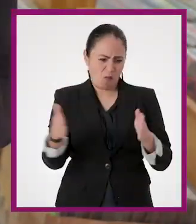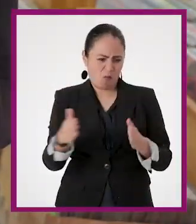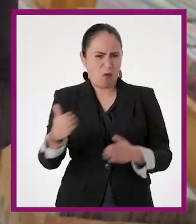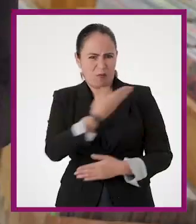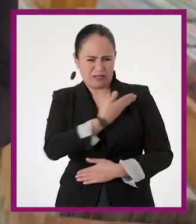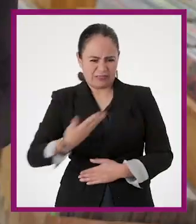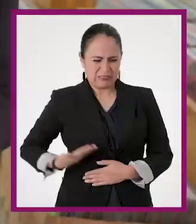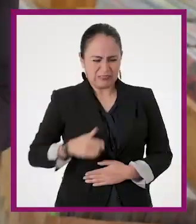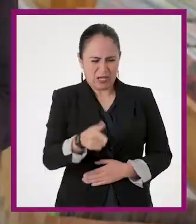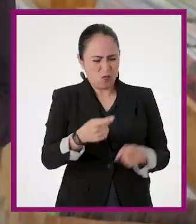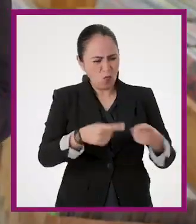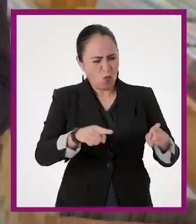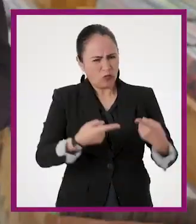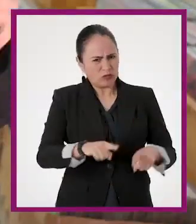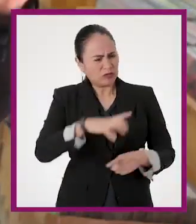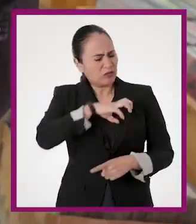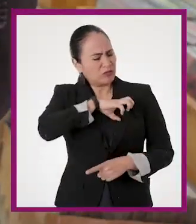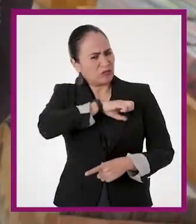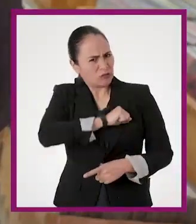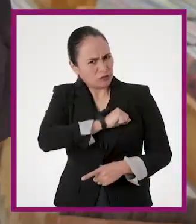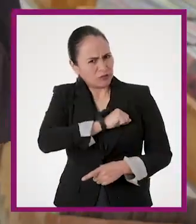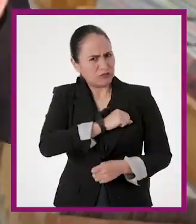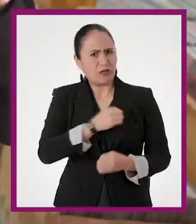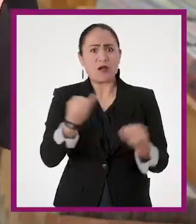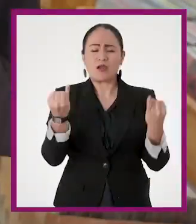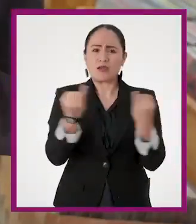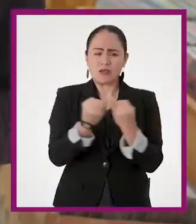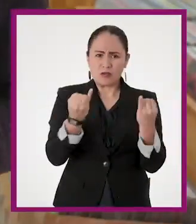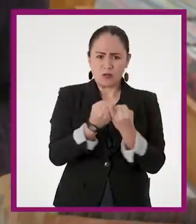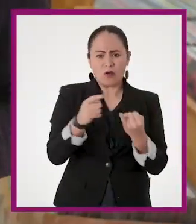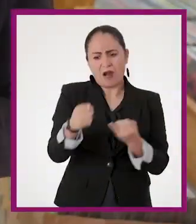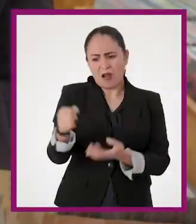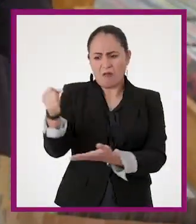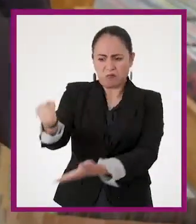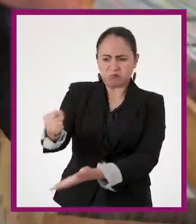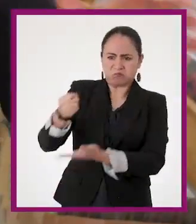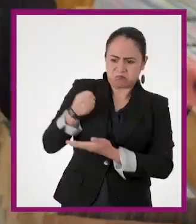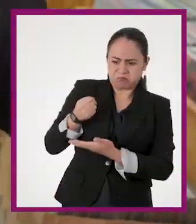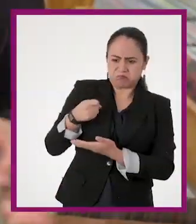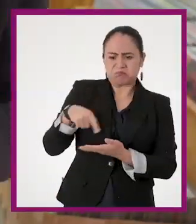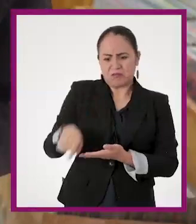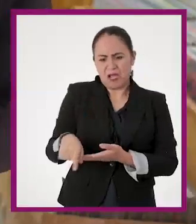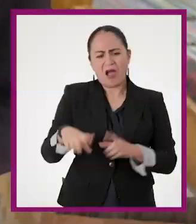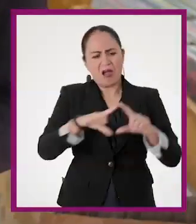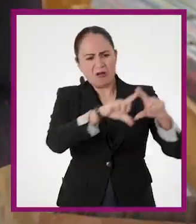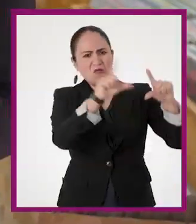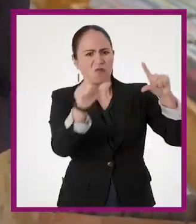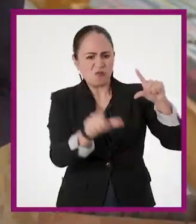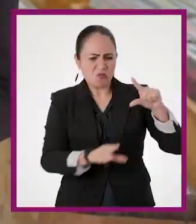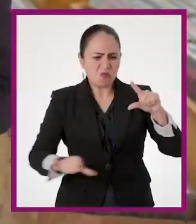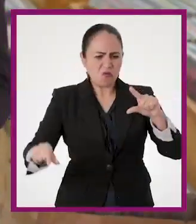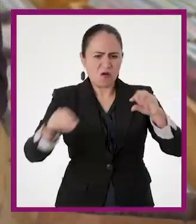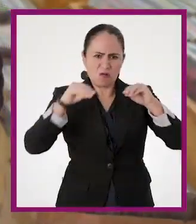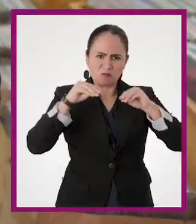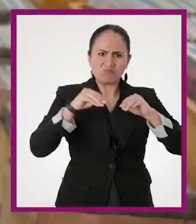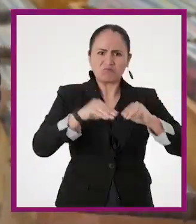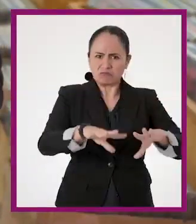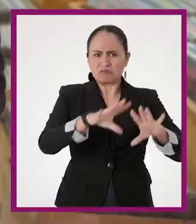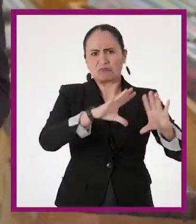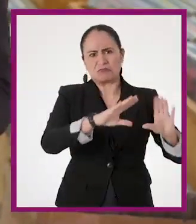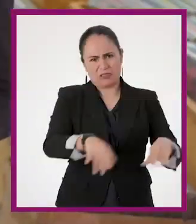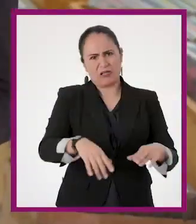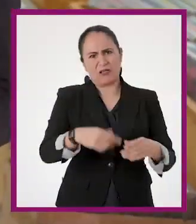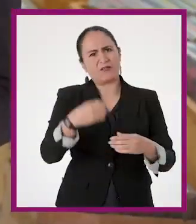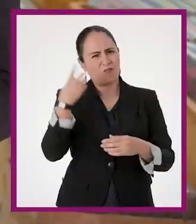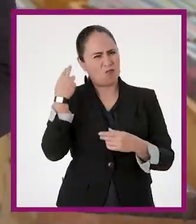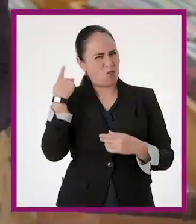le gustaba un género musical, pues le llegaba pues, muchos recursos y de pronto era conocido en todo el país y en muchos casos más allá de